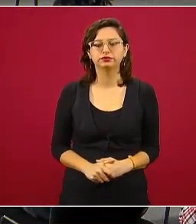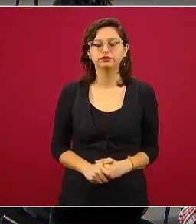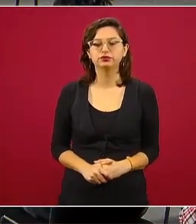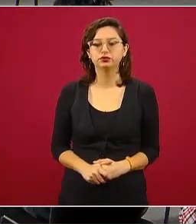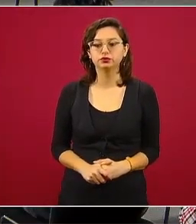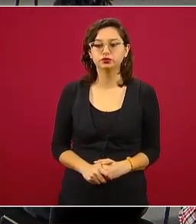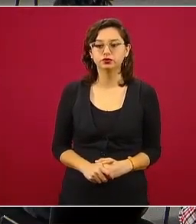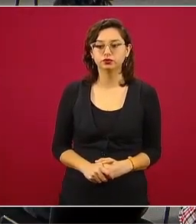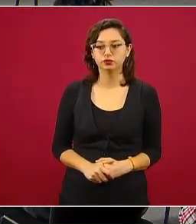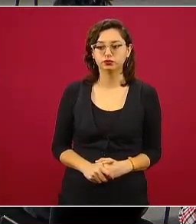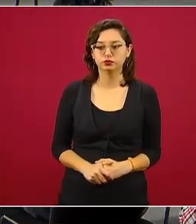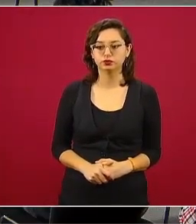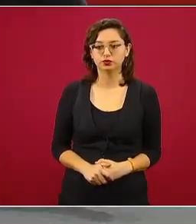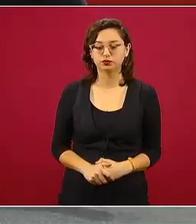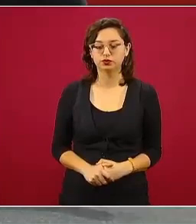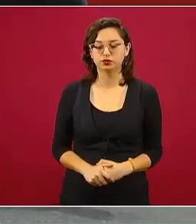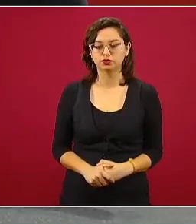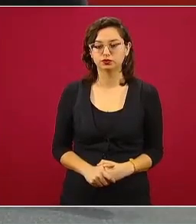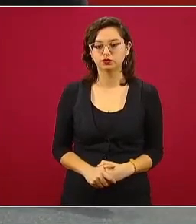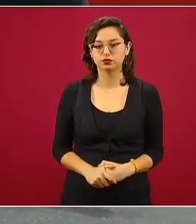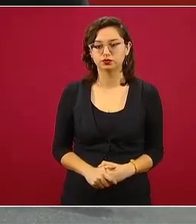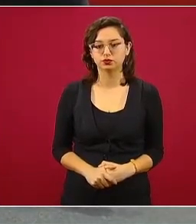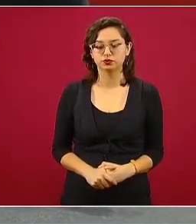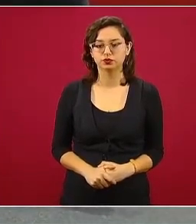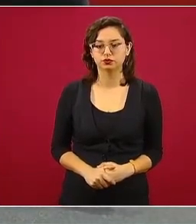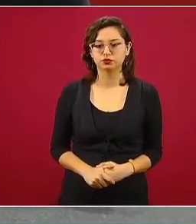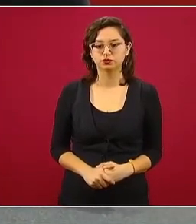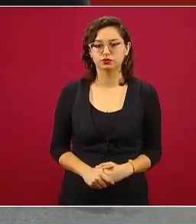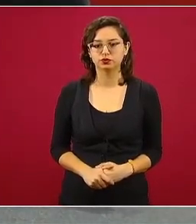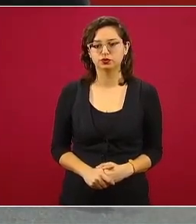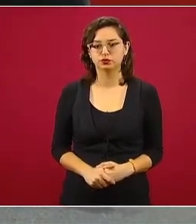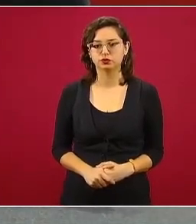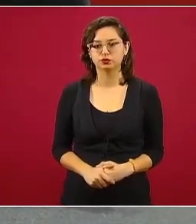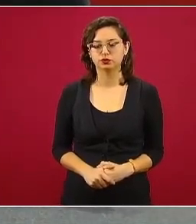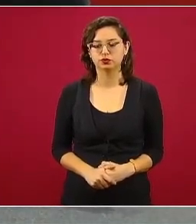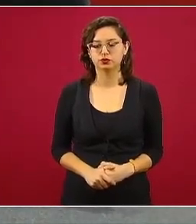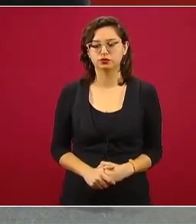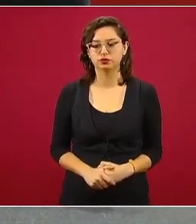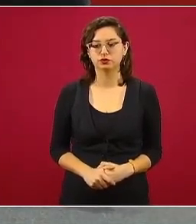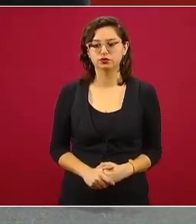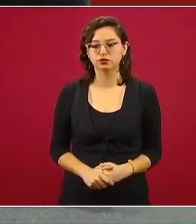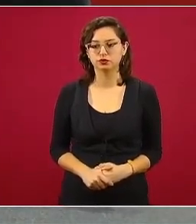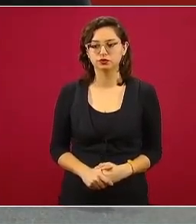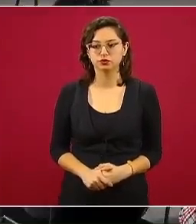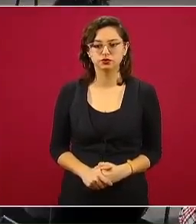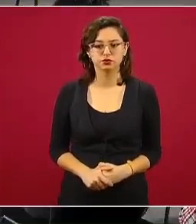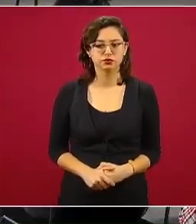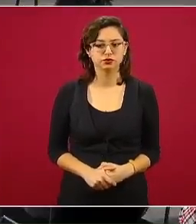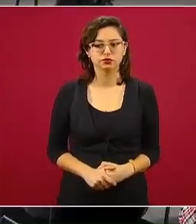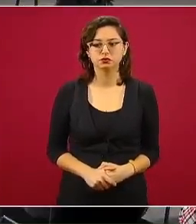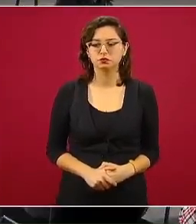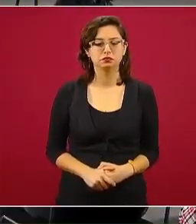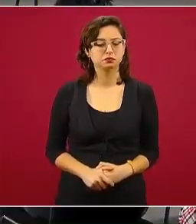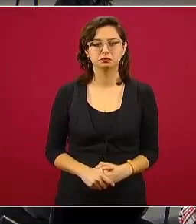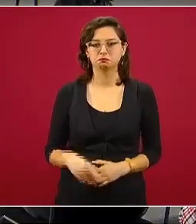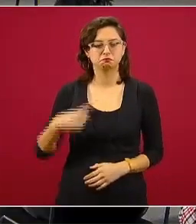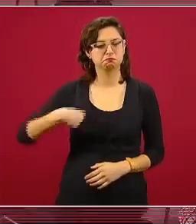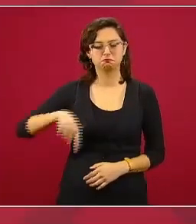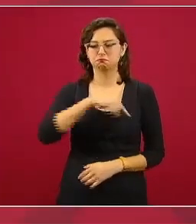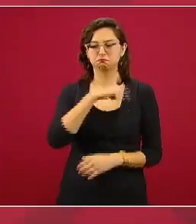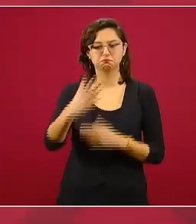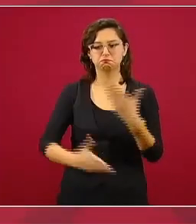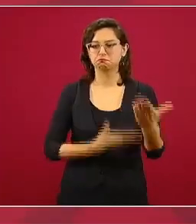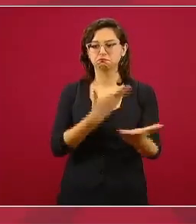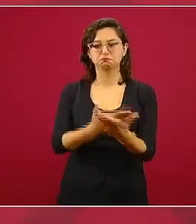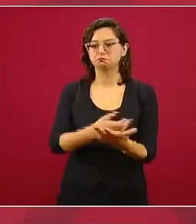natalidad en el país dado el confinamiento o el crecimiento también en términos de violaciones sexuales? Eso no lo hemos presentado y sería